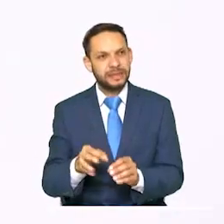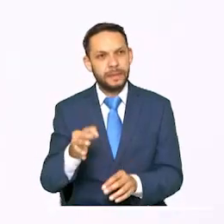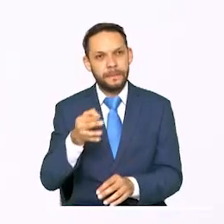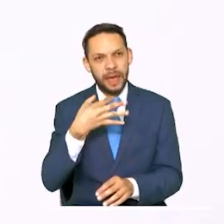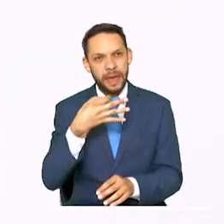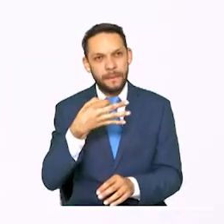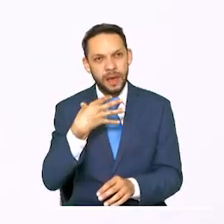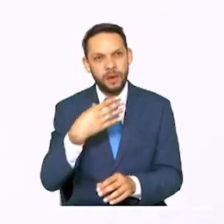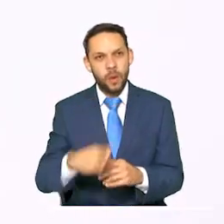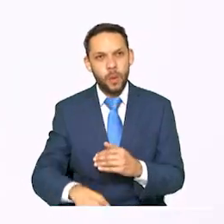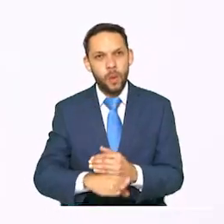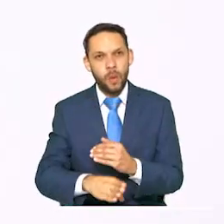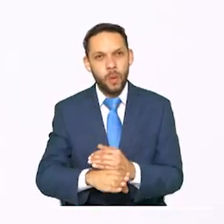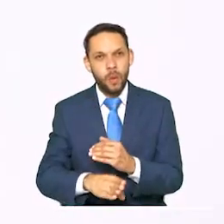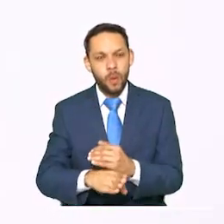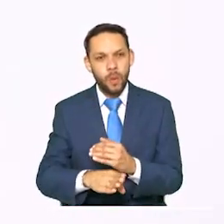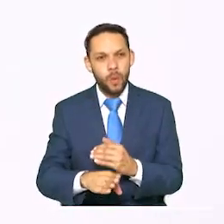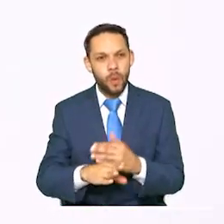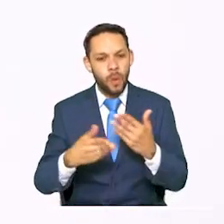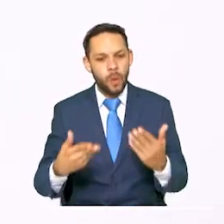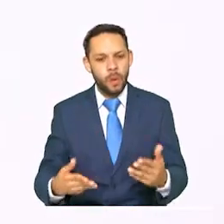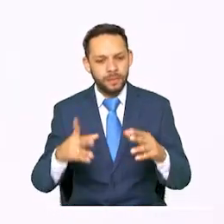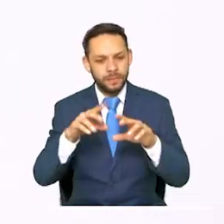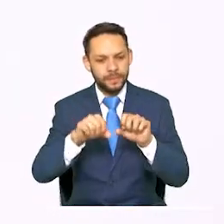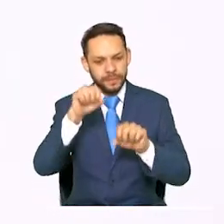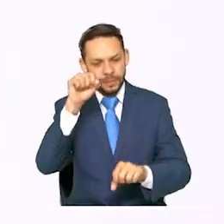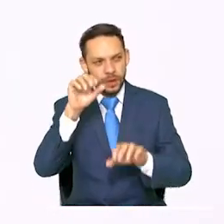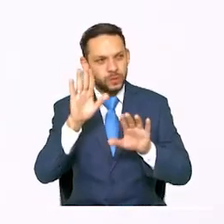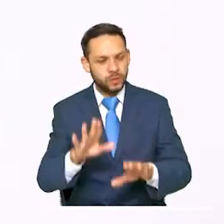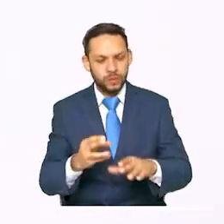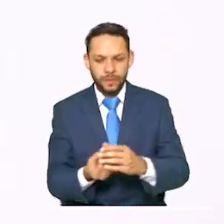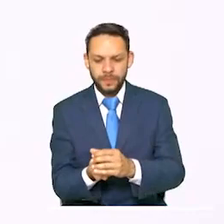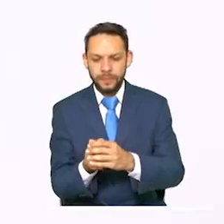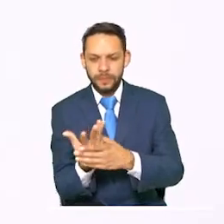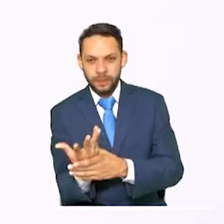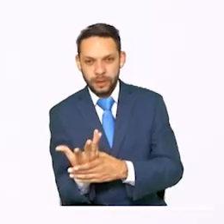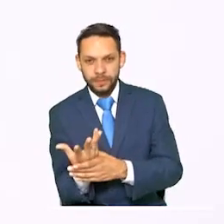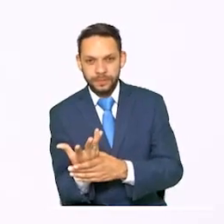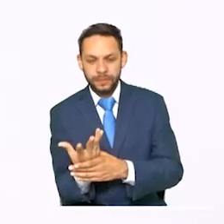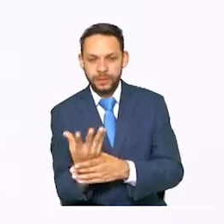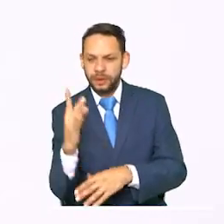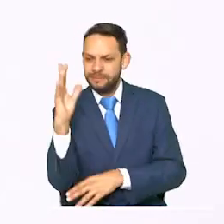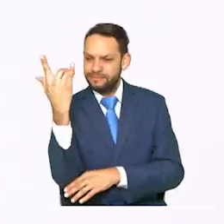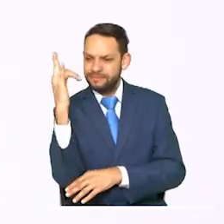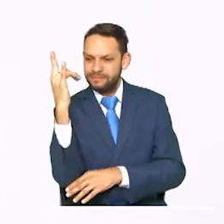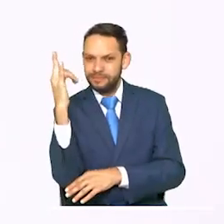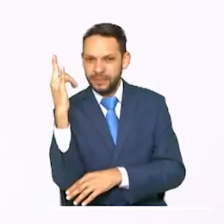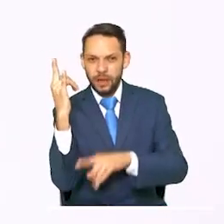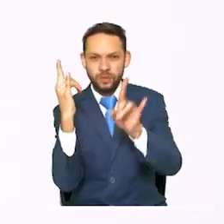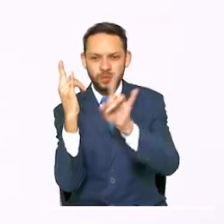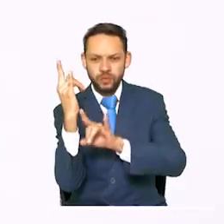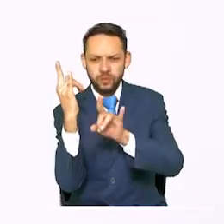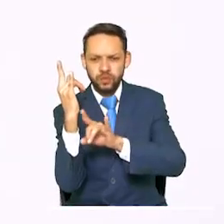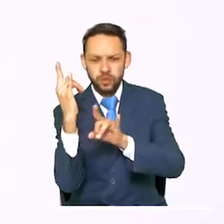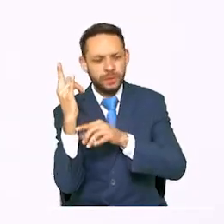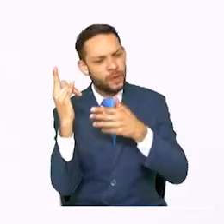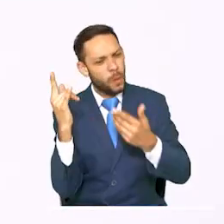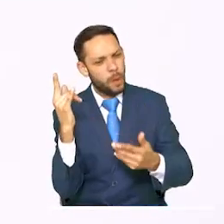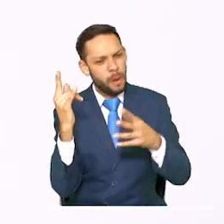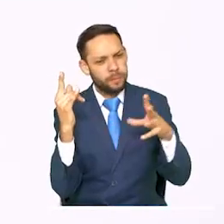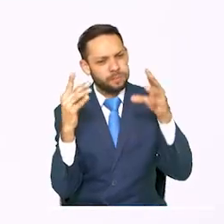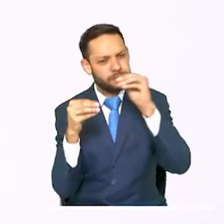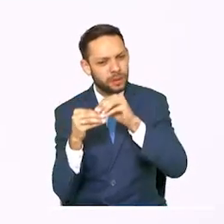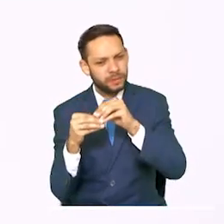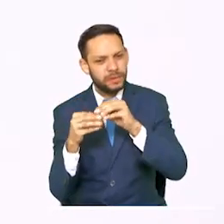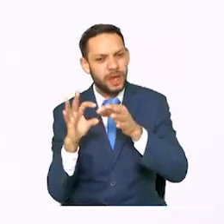que ver cómo desde la planta, desde esa sacralidad de la planta, podemos ir llevando a